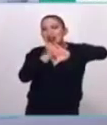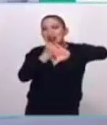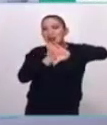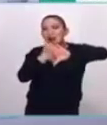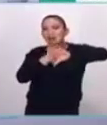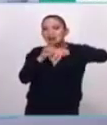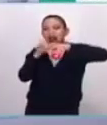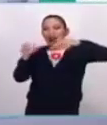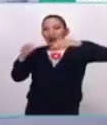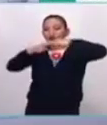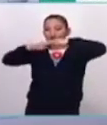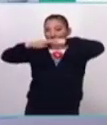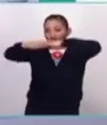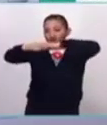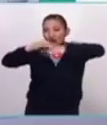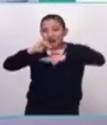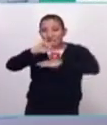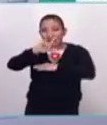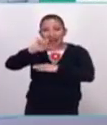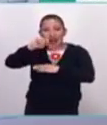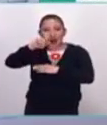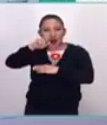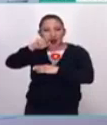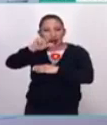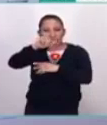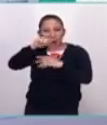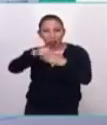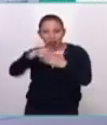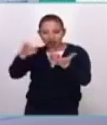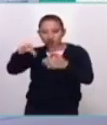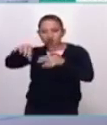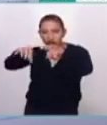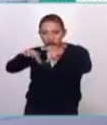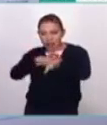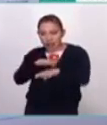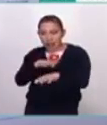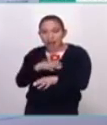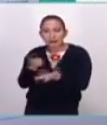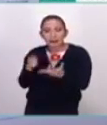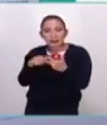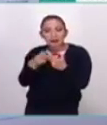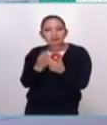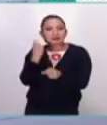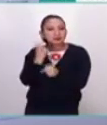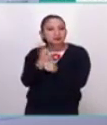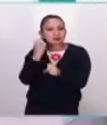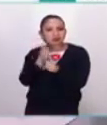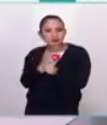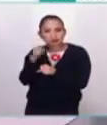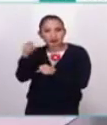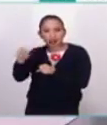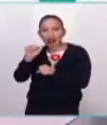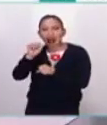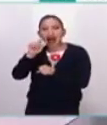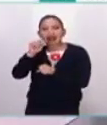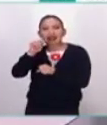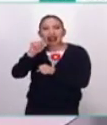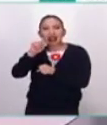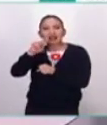unas grandes llanuras donde estos sitios se van a desarrollar. Si empezamos primero con